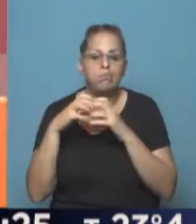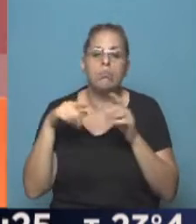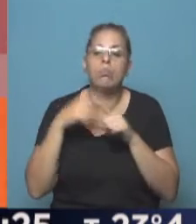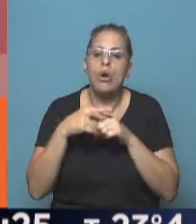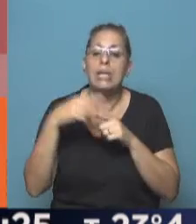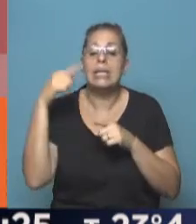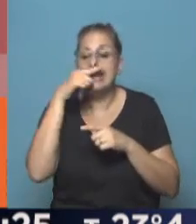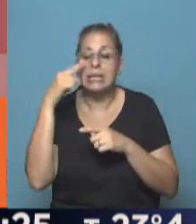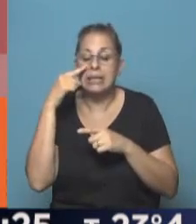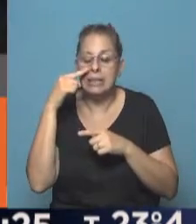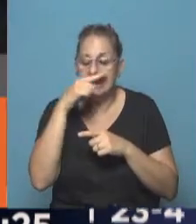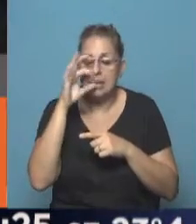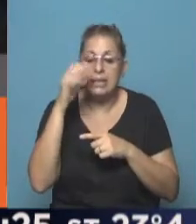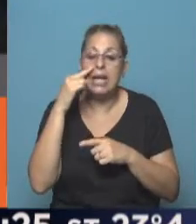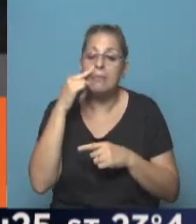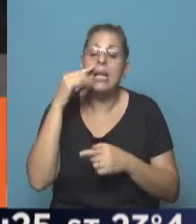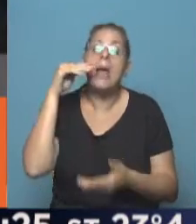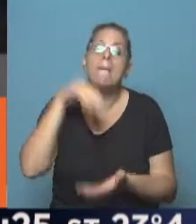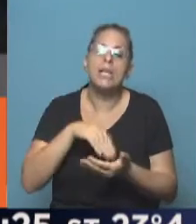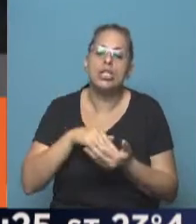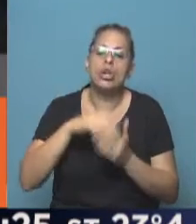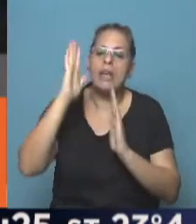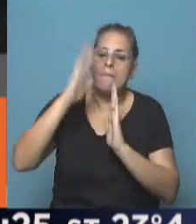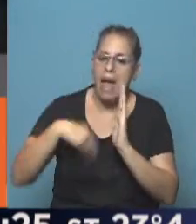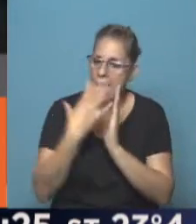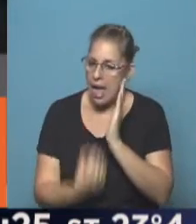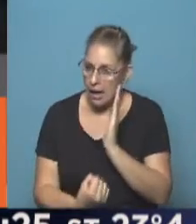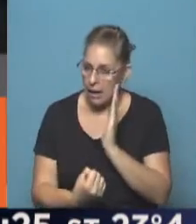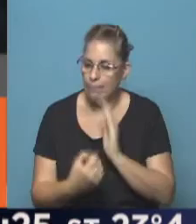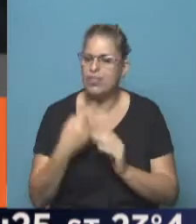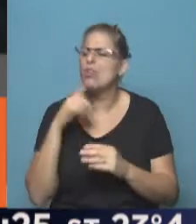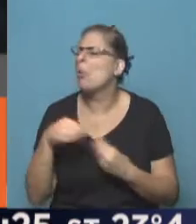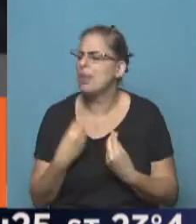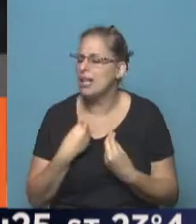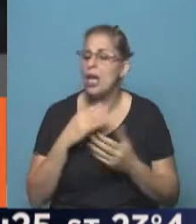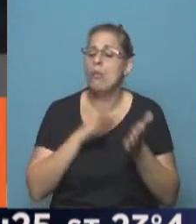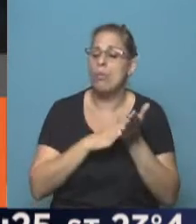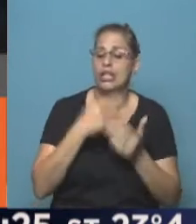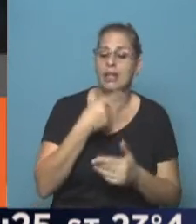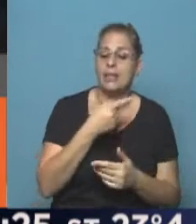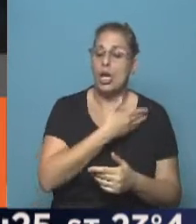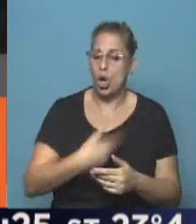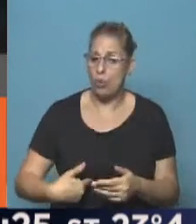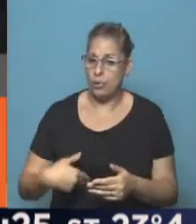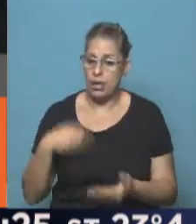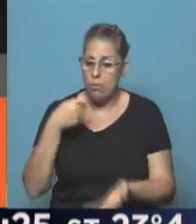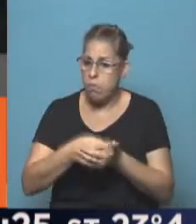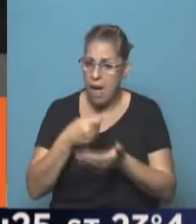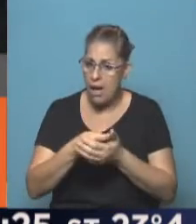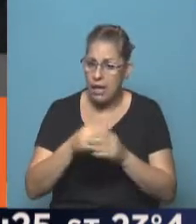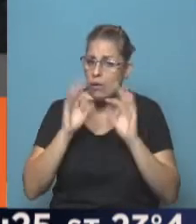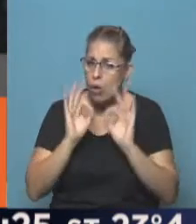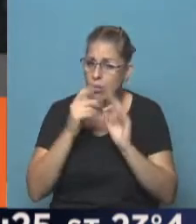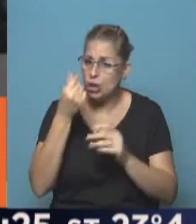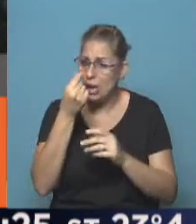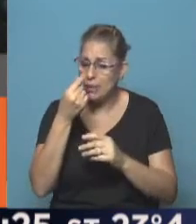70.000 millones de quita que circularon. ¿Cómo es esto? Porque la propuesta es, lo que dice el gobierno, que se va a pagar el total de capital con una